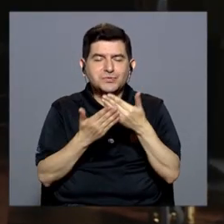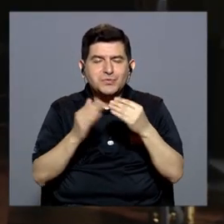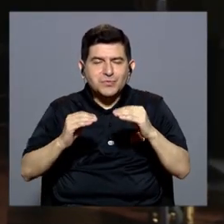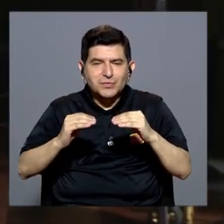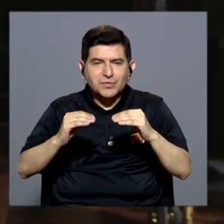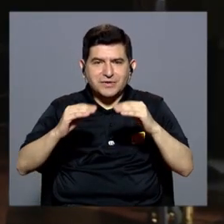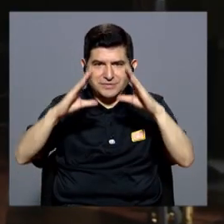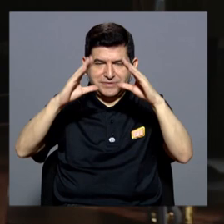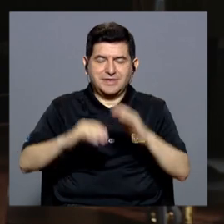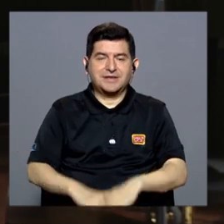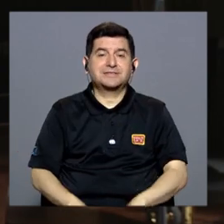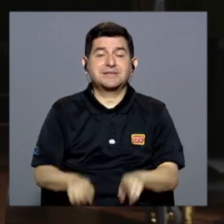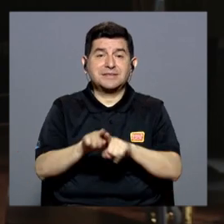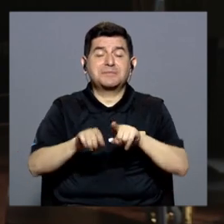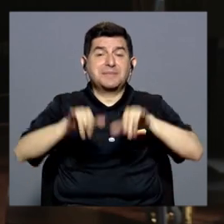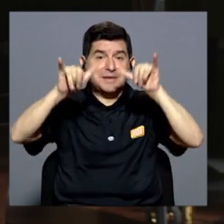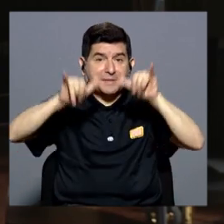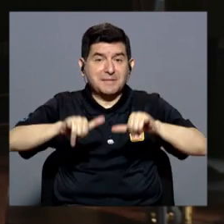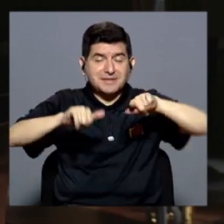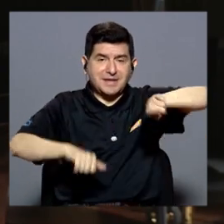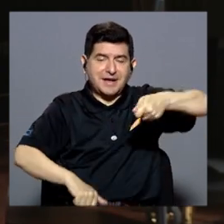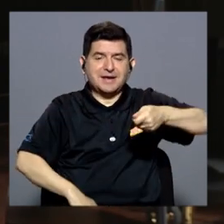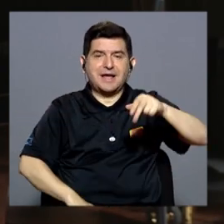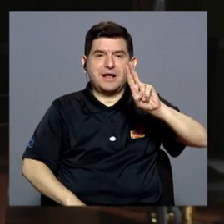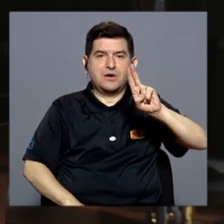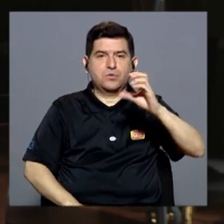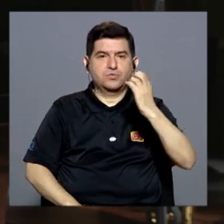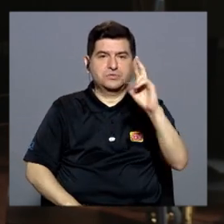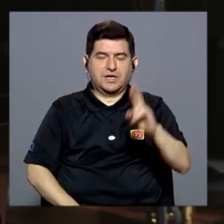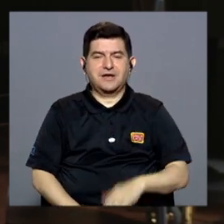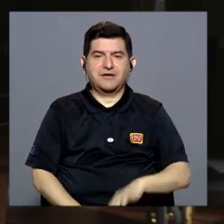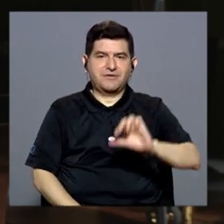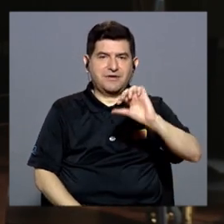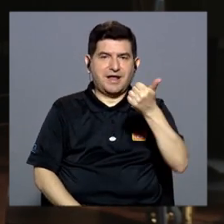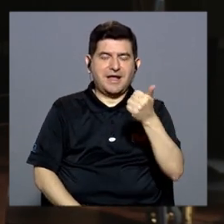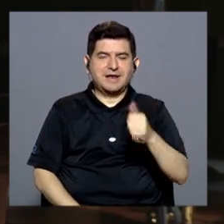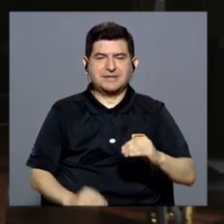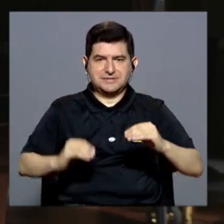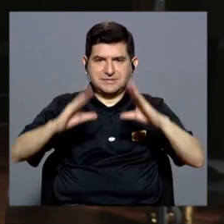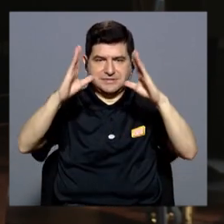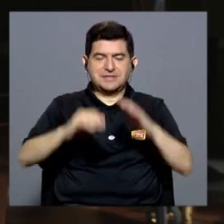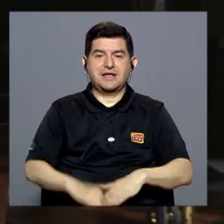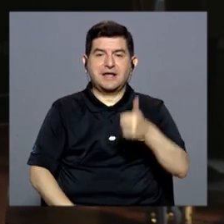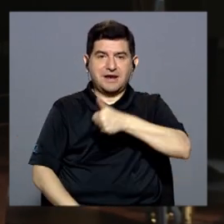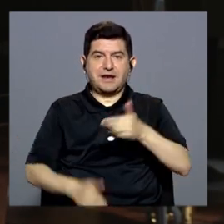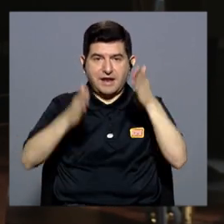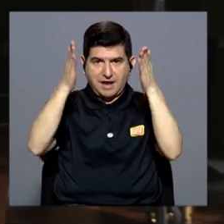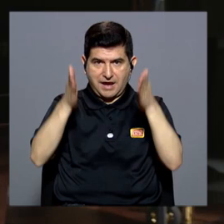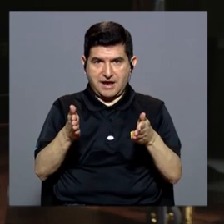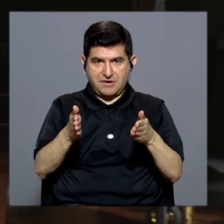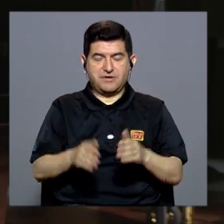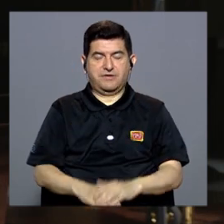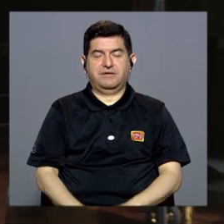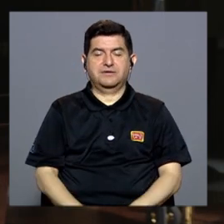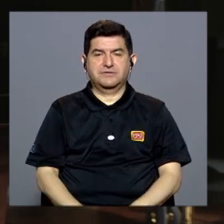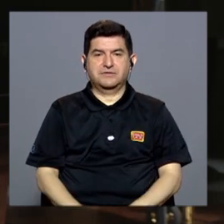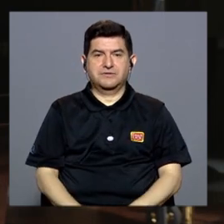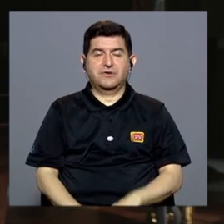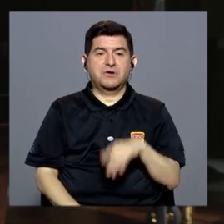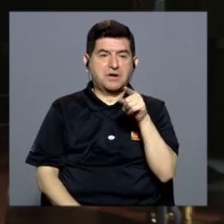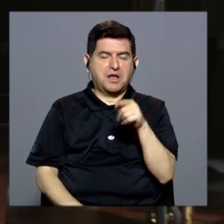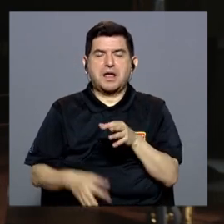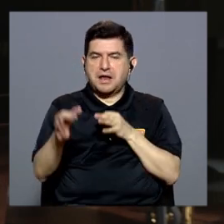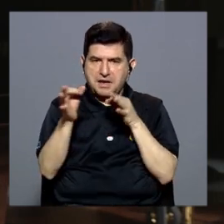y les pido, por favor, que se queden acá en Canal Universidad de Costa Rica. Al ser las 10 en punto, nuestro rector, el rector de la Universidad de Costa Rica, va